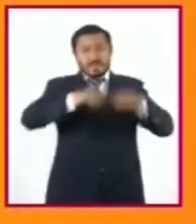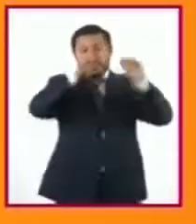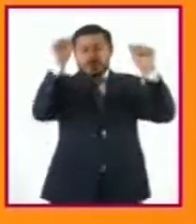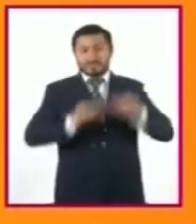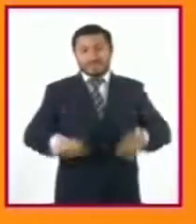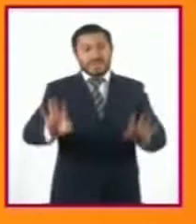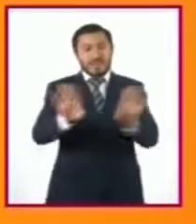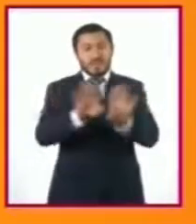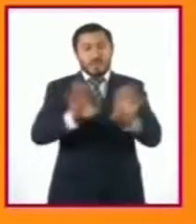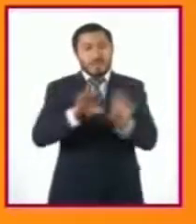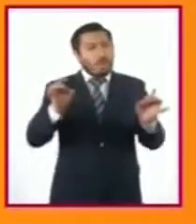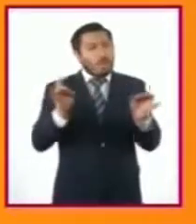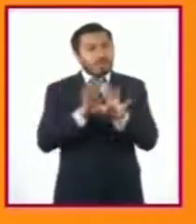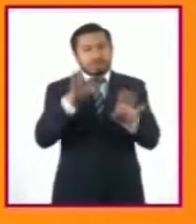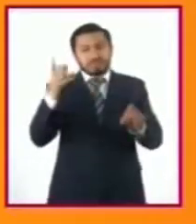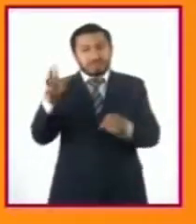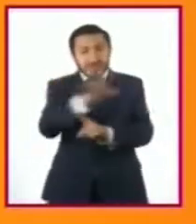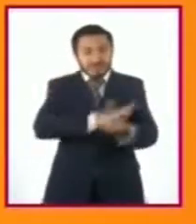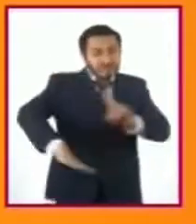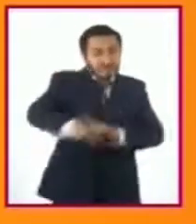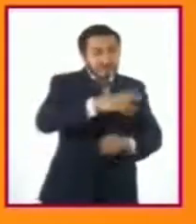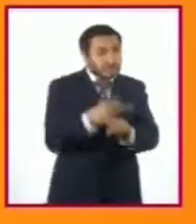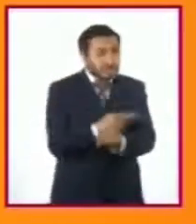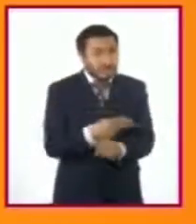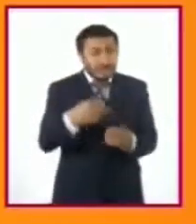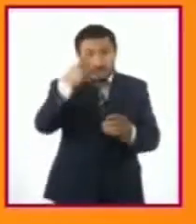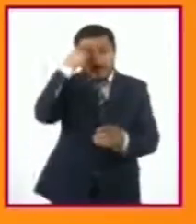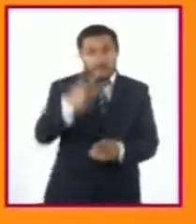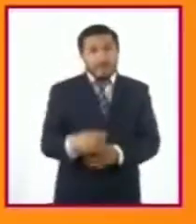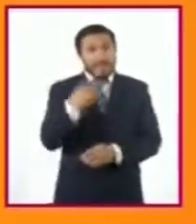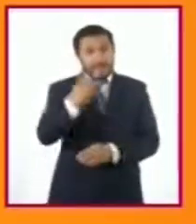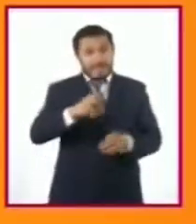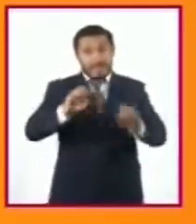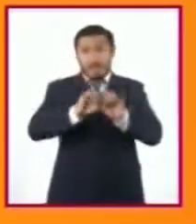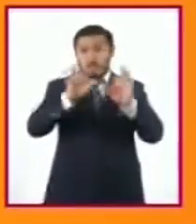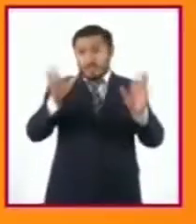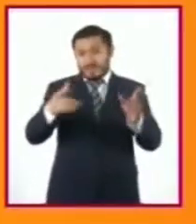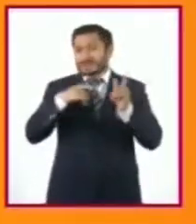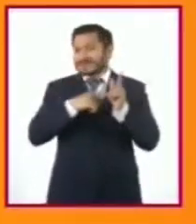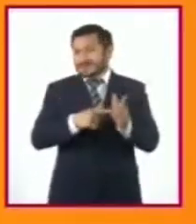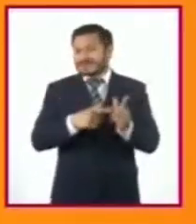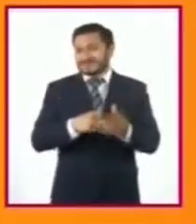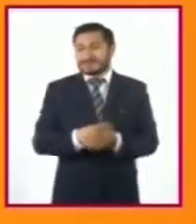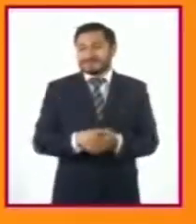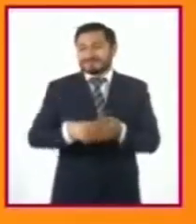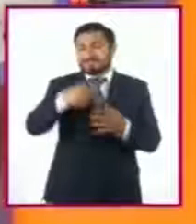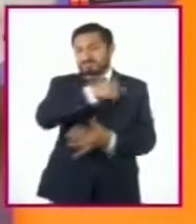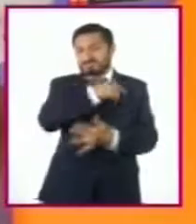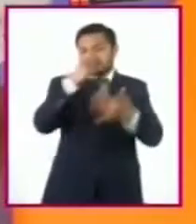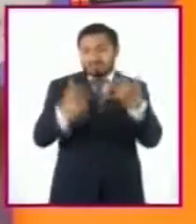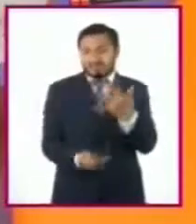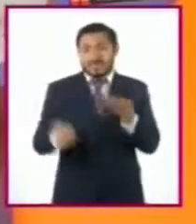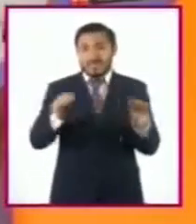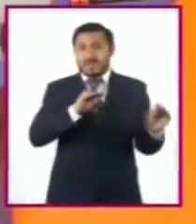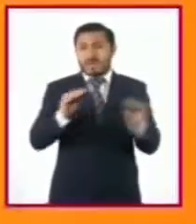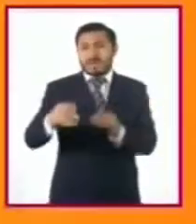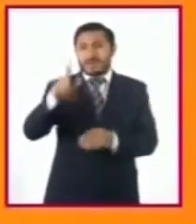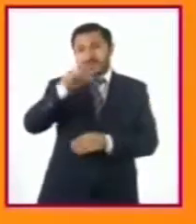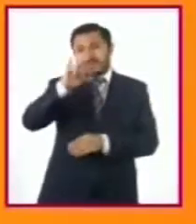lo que pasa en su contexto. Para que quede más claro, continuemos enumerando los movimientos